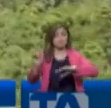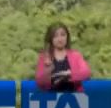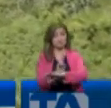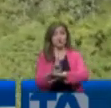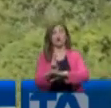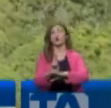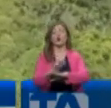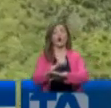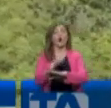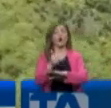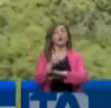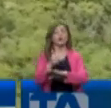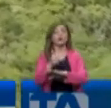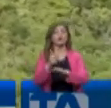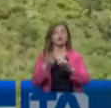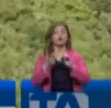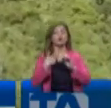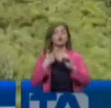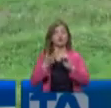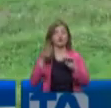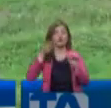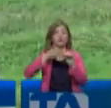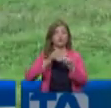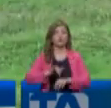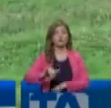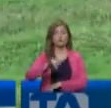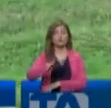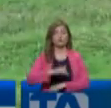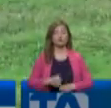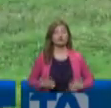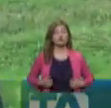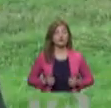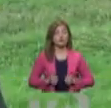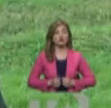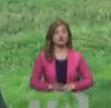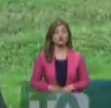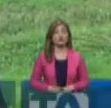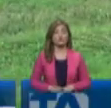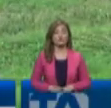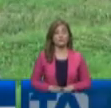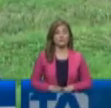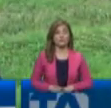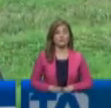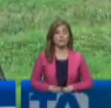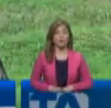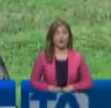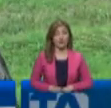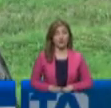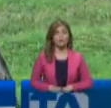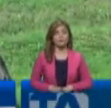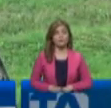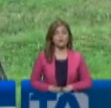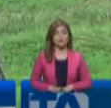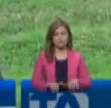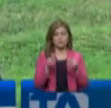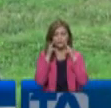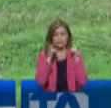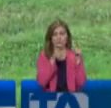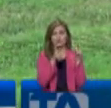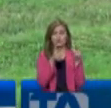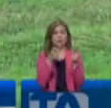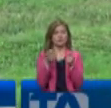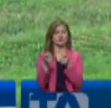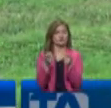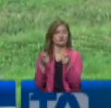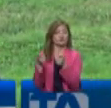utilizada en otras ocasiones con los mismos fines. Nosotros vamos a continuar con nuestro personal vigilando,